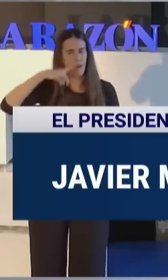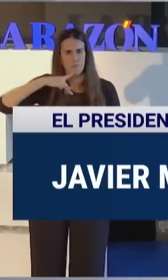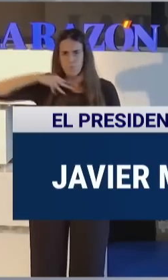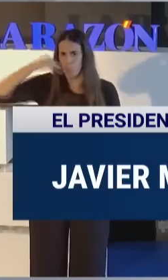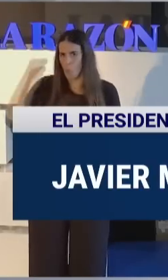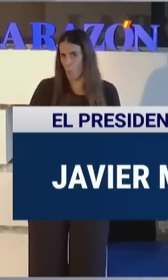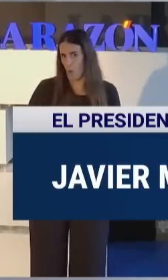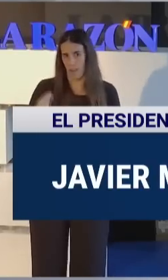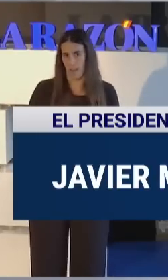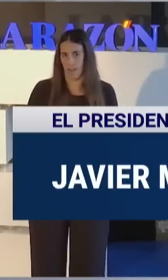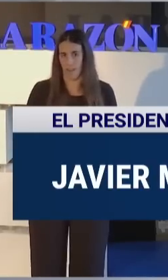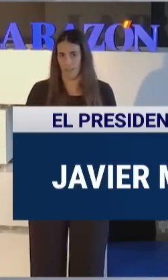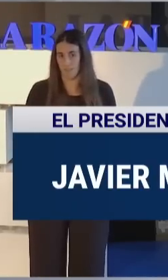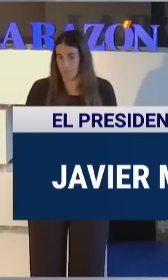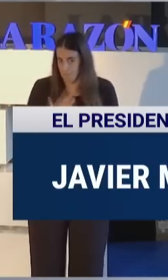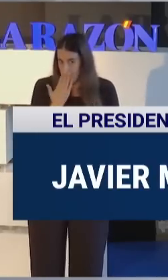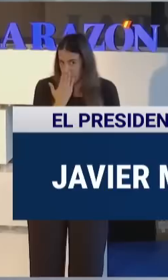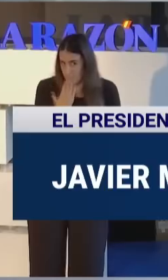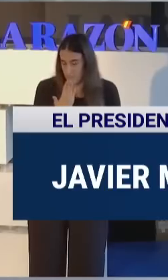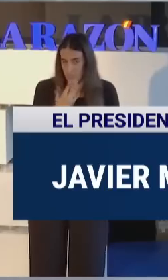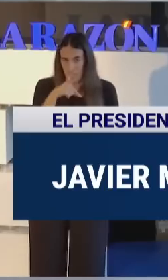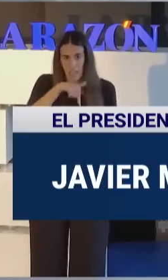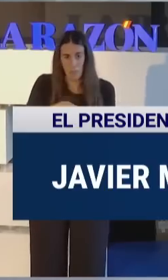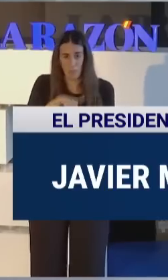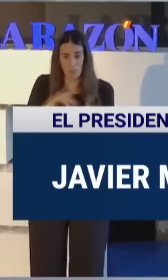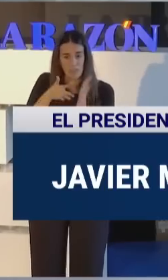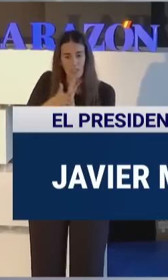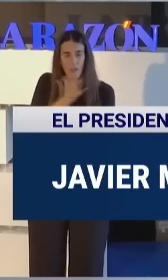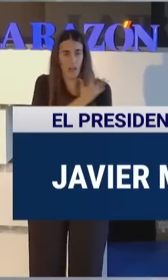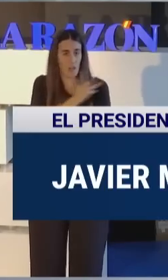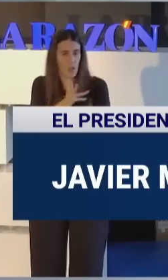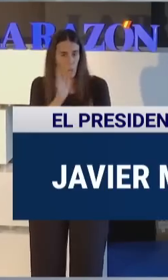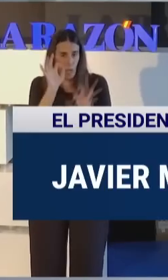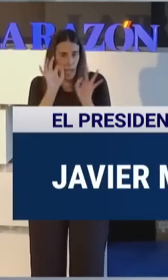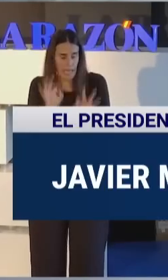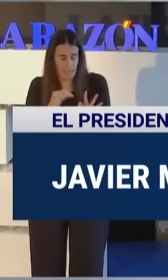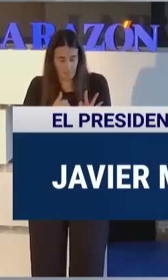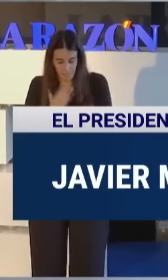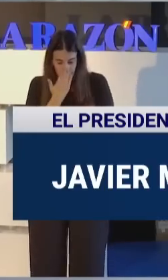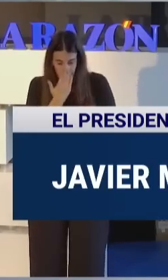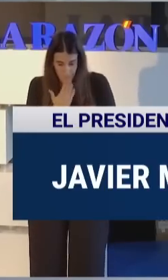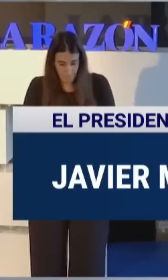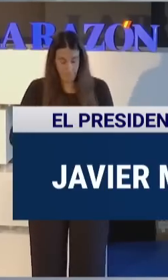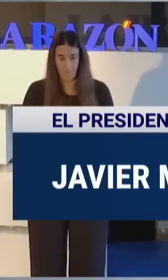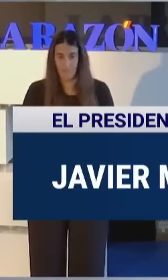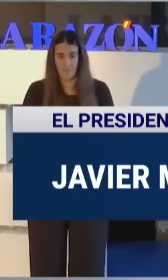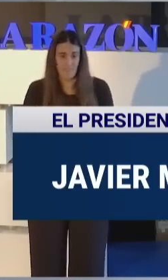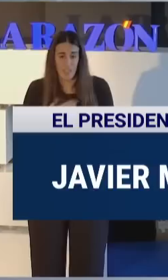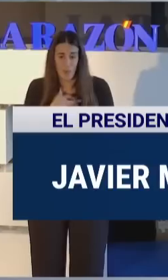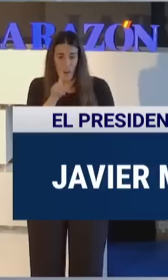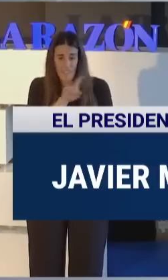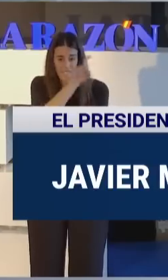o sea, para mí los impuestos son un robo. Entonces, como los impuestos son un robo, digamos, o sea, yo no podía ser cómplice de